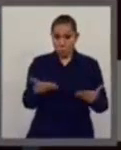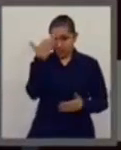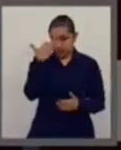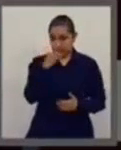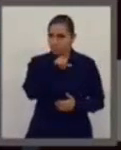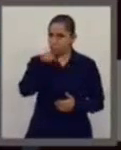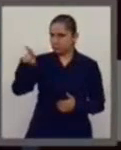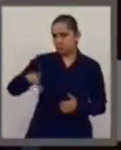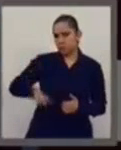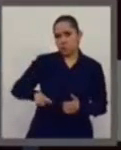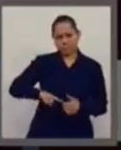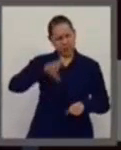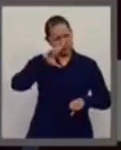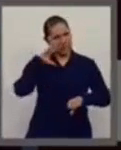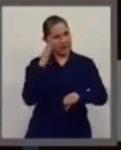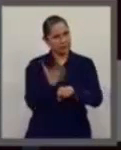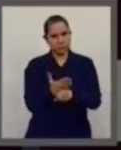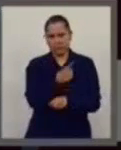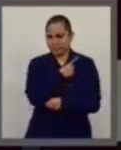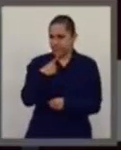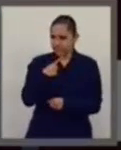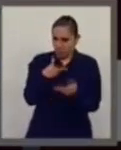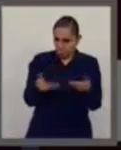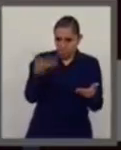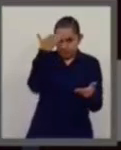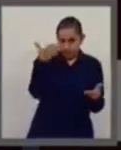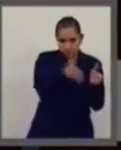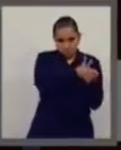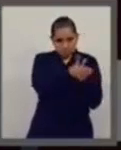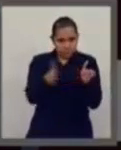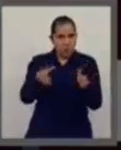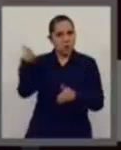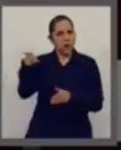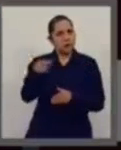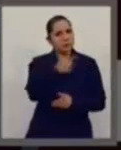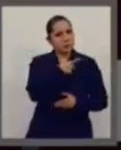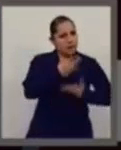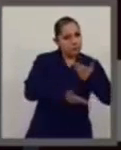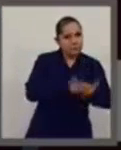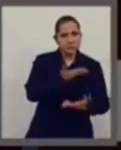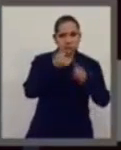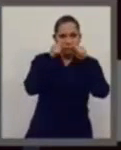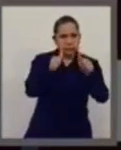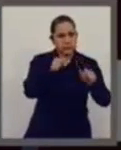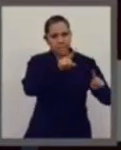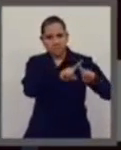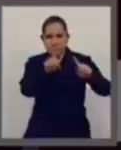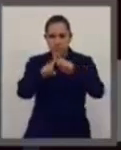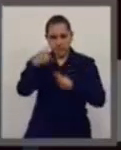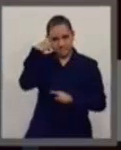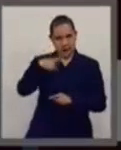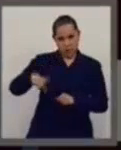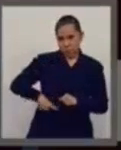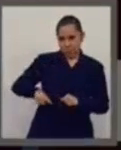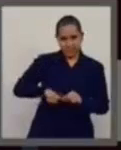Estado que debe ser privilegiada en estos tiempos de grandes compromisos que se exigen a las instituciones de la